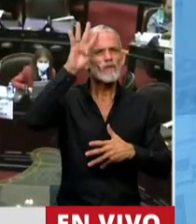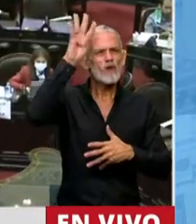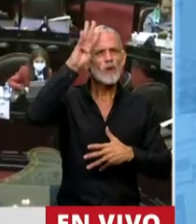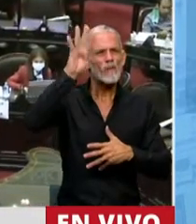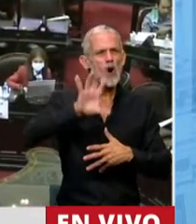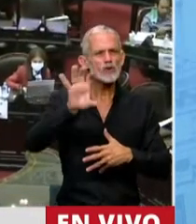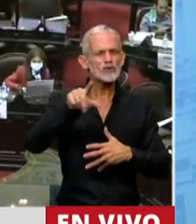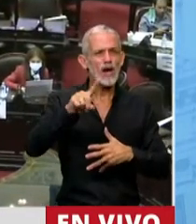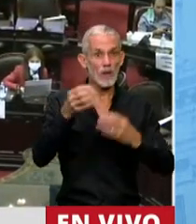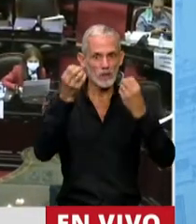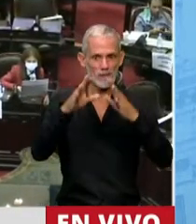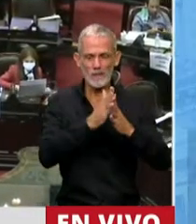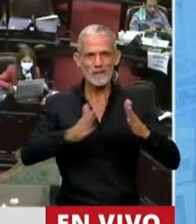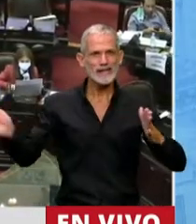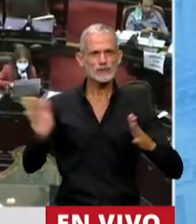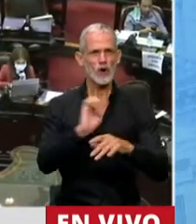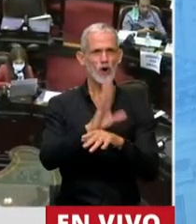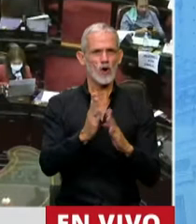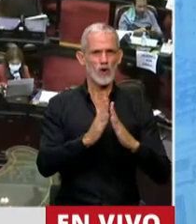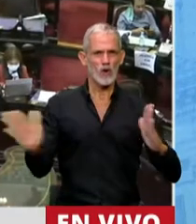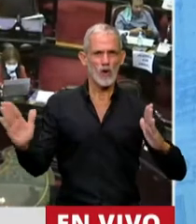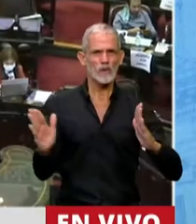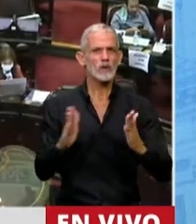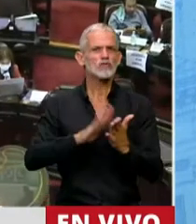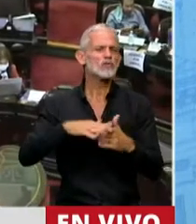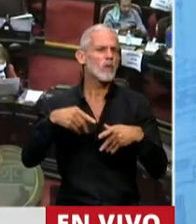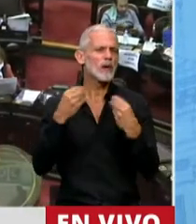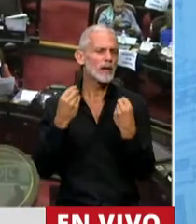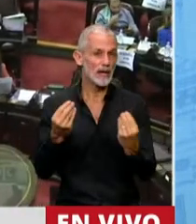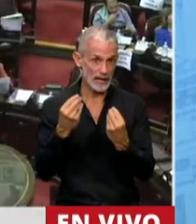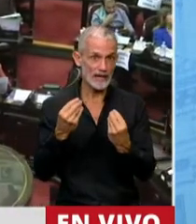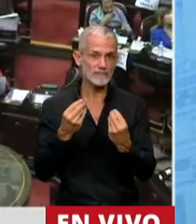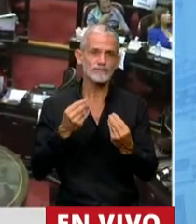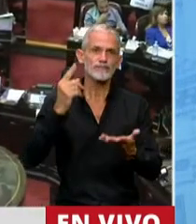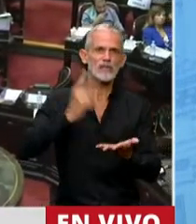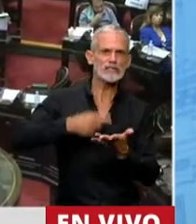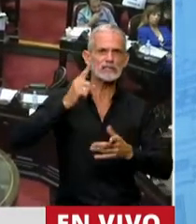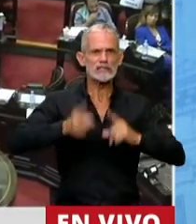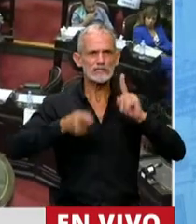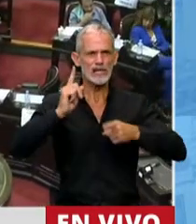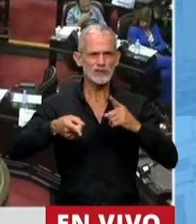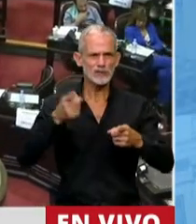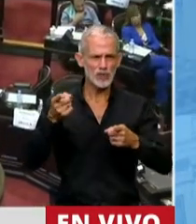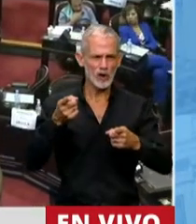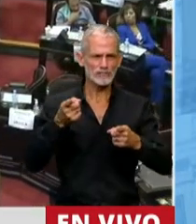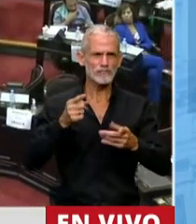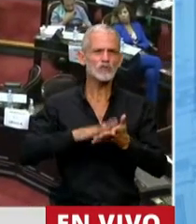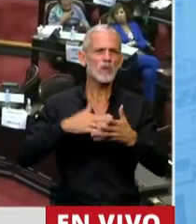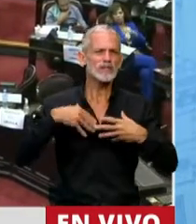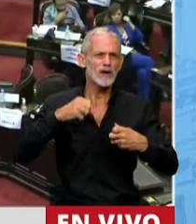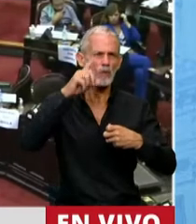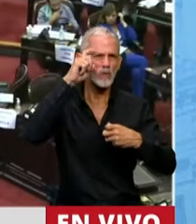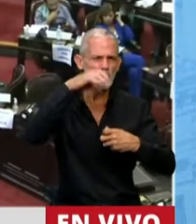desde el inicio de la pandemia en razón de las medidas de índole sanitaria